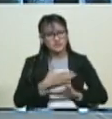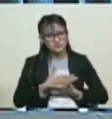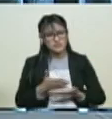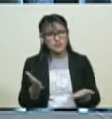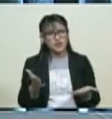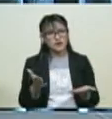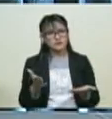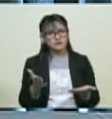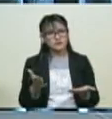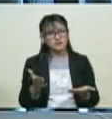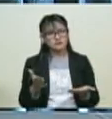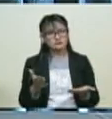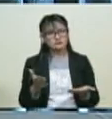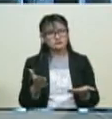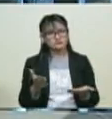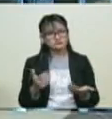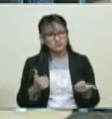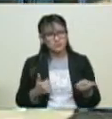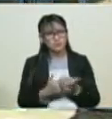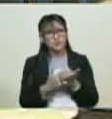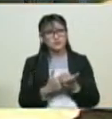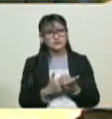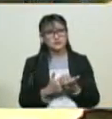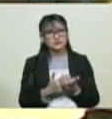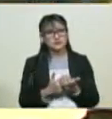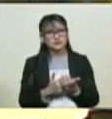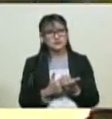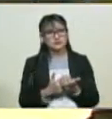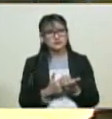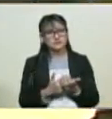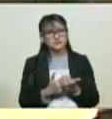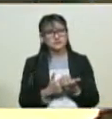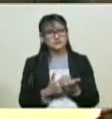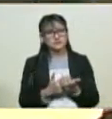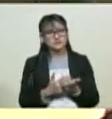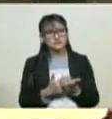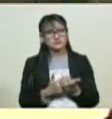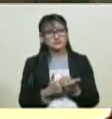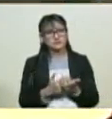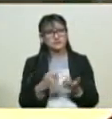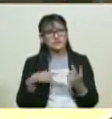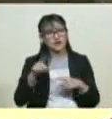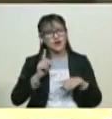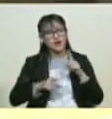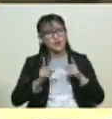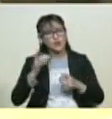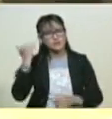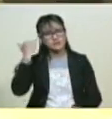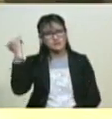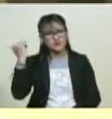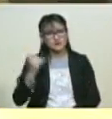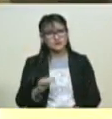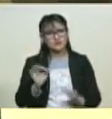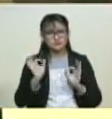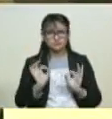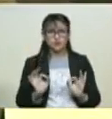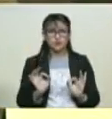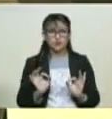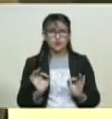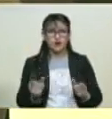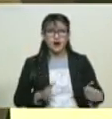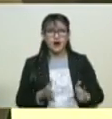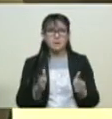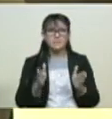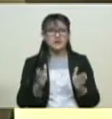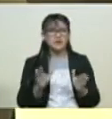audaces mucho más allá de lo que muchos se imaginan para consolidar el camino